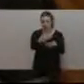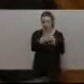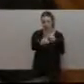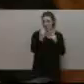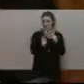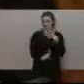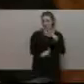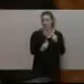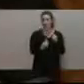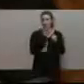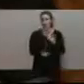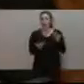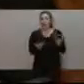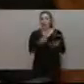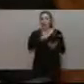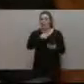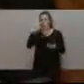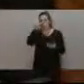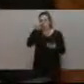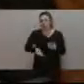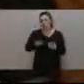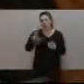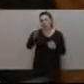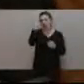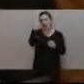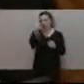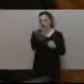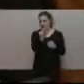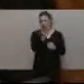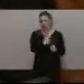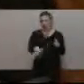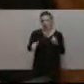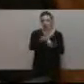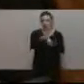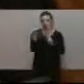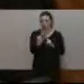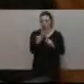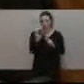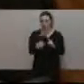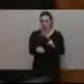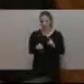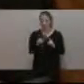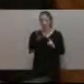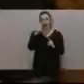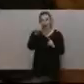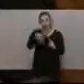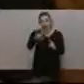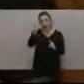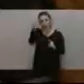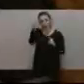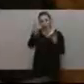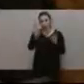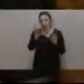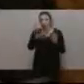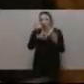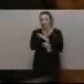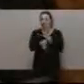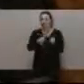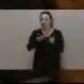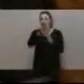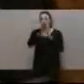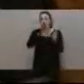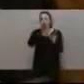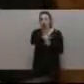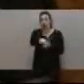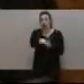más importante sería conseguir esta objetivación de la patología, porque eso condiciona mucho todo lo que